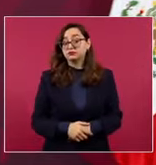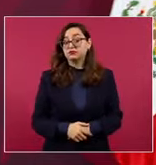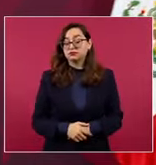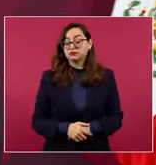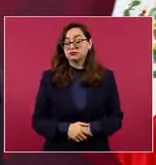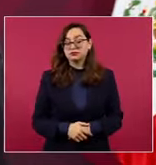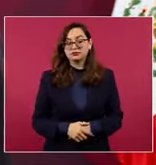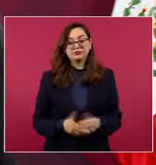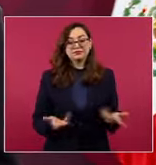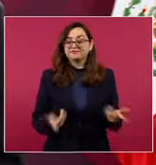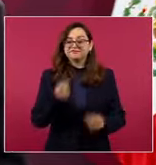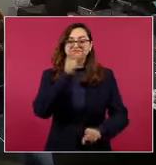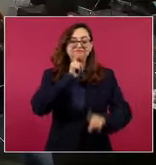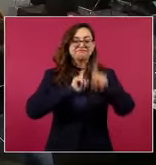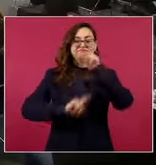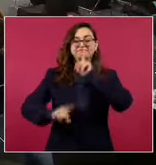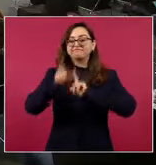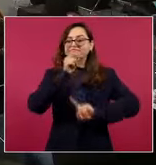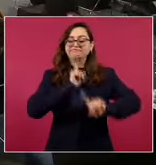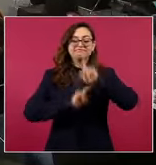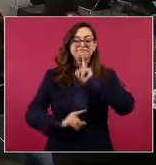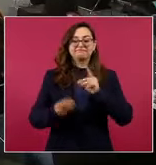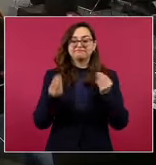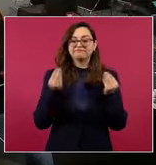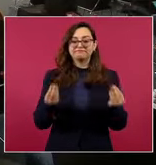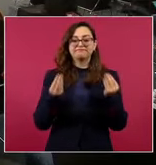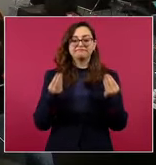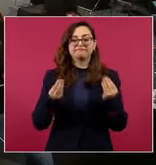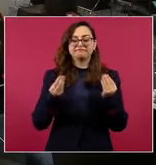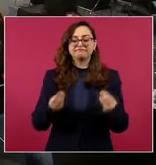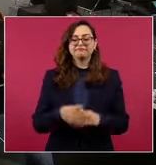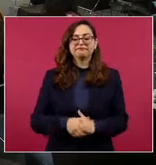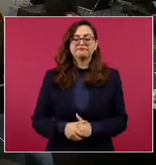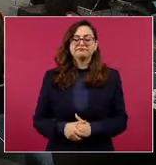muchísimas mentiras. Pero bueno, no hay problema